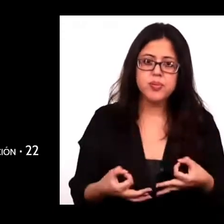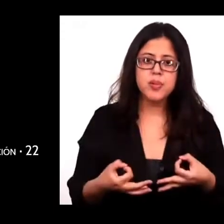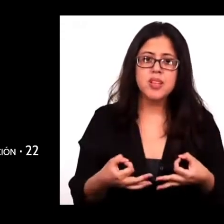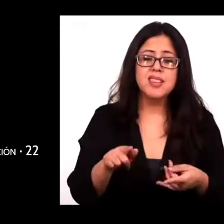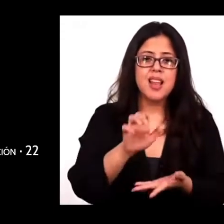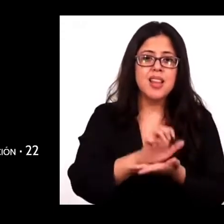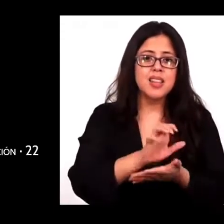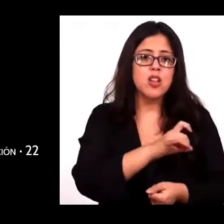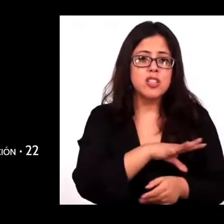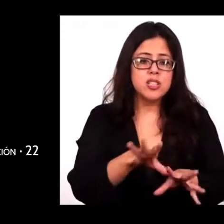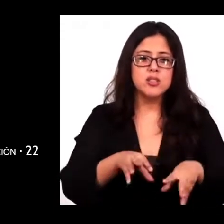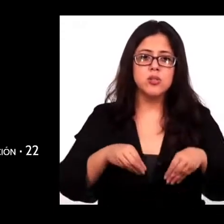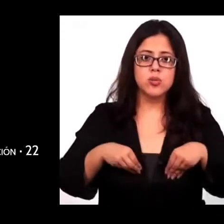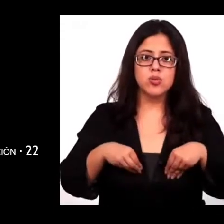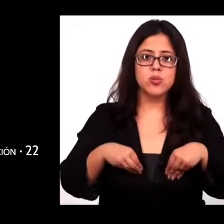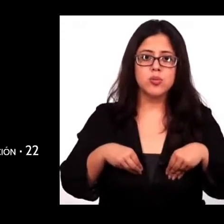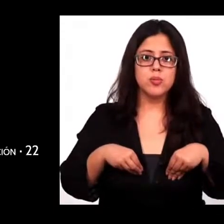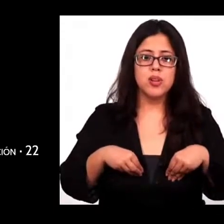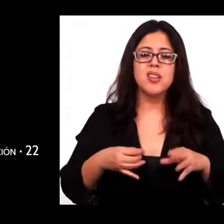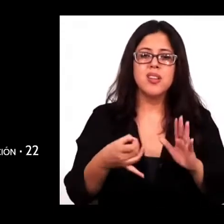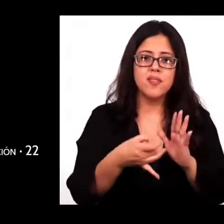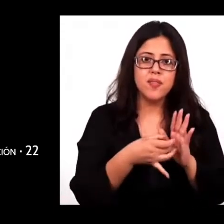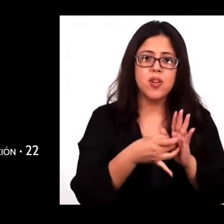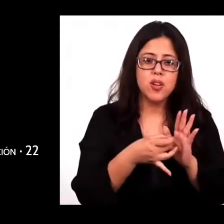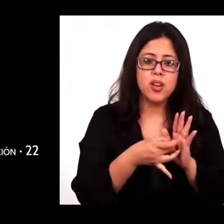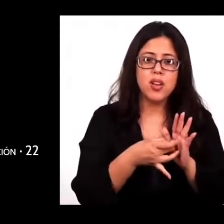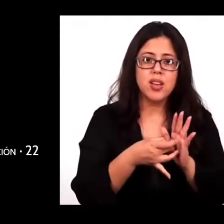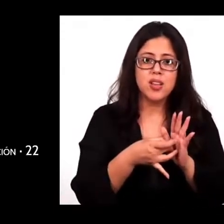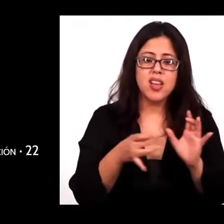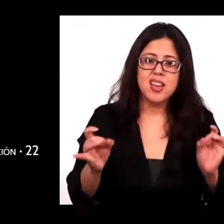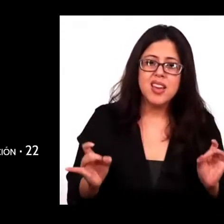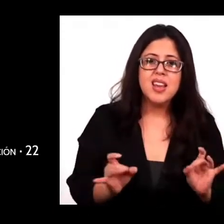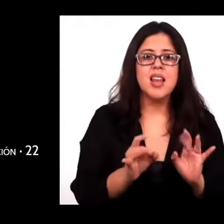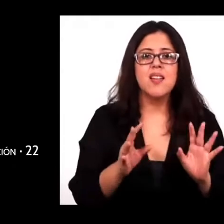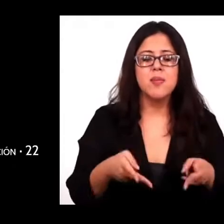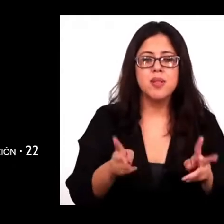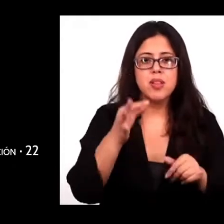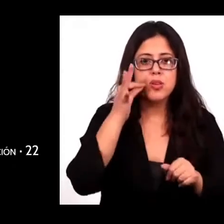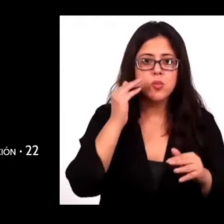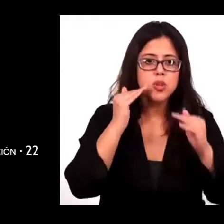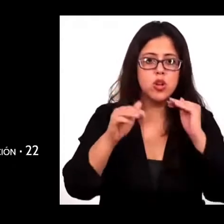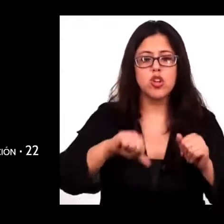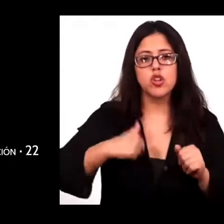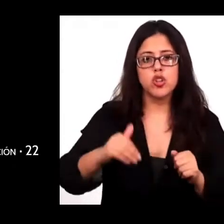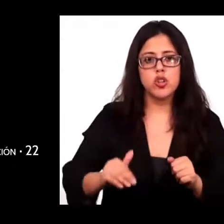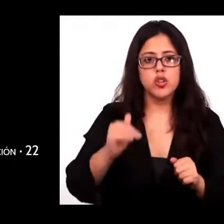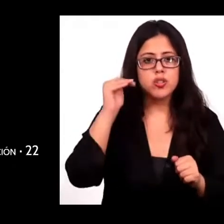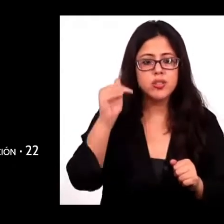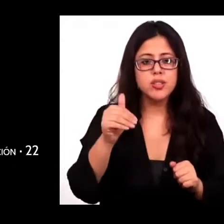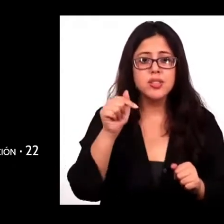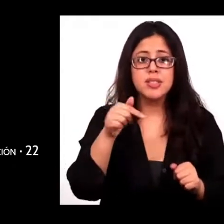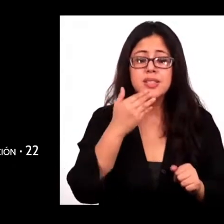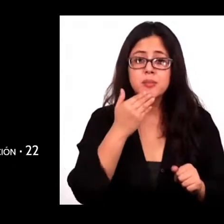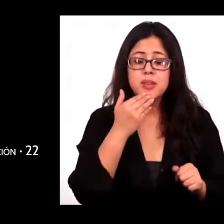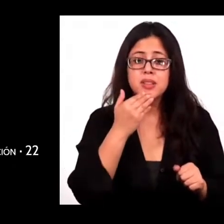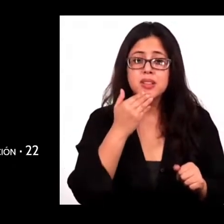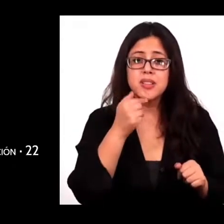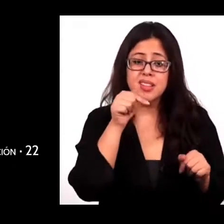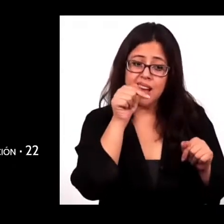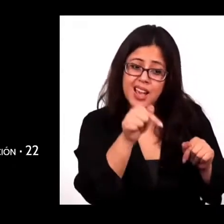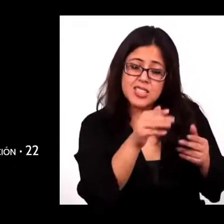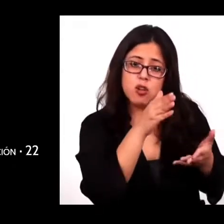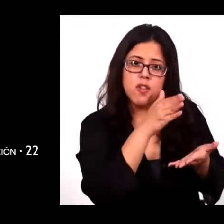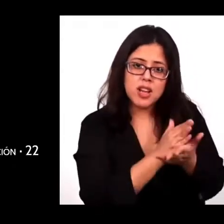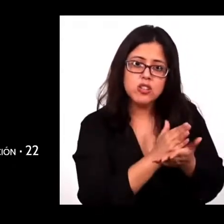de Chile asuma que ha violado grave y sistemáticamente los derechos humanos de niños, niñas y adolescentes, y respondiendo a esa